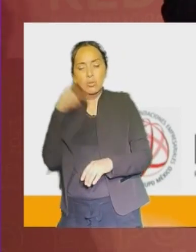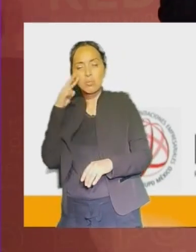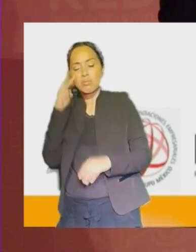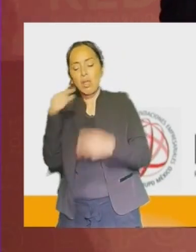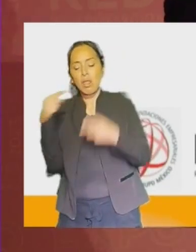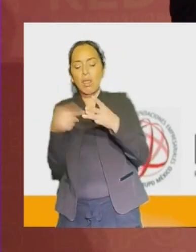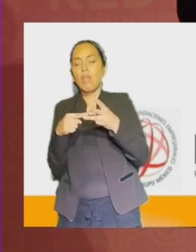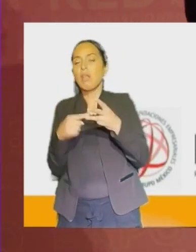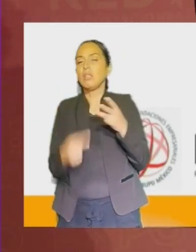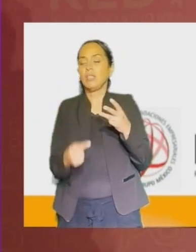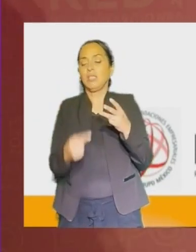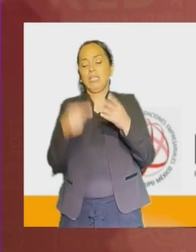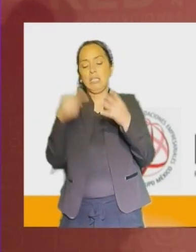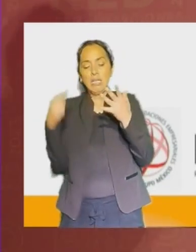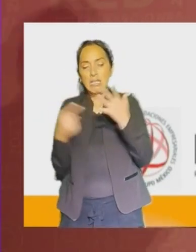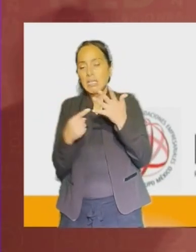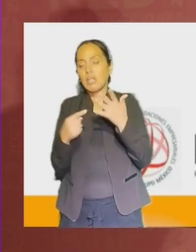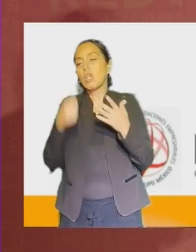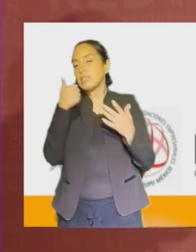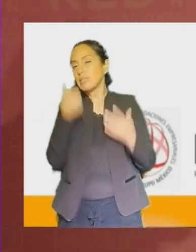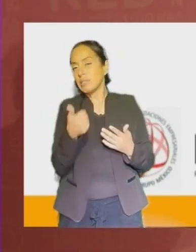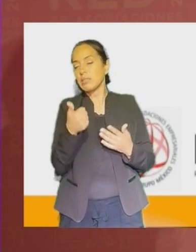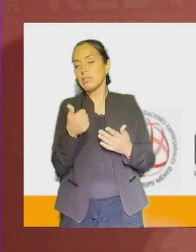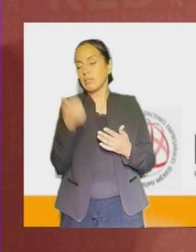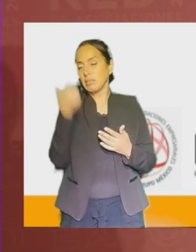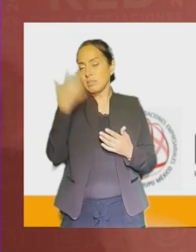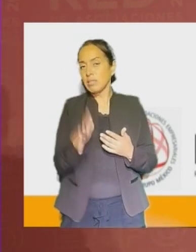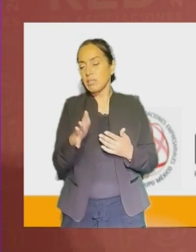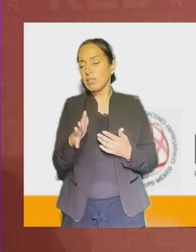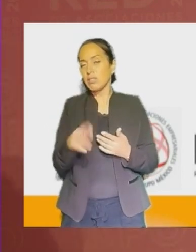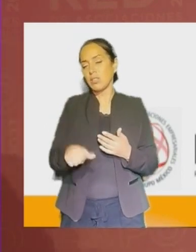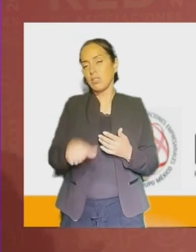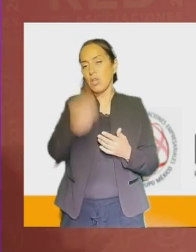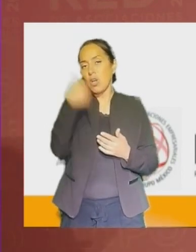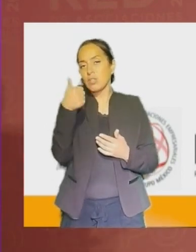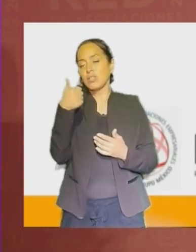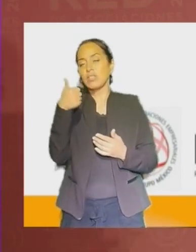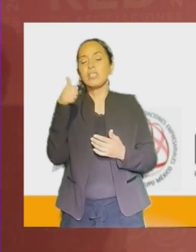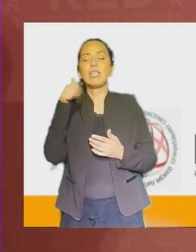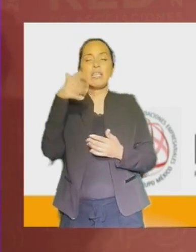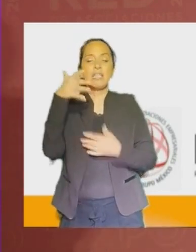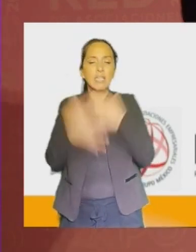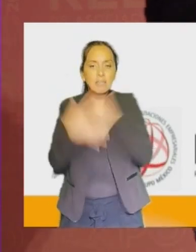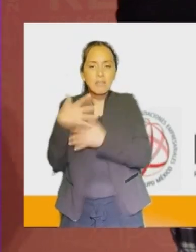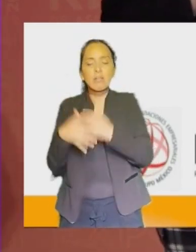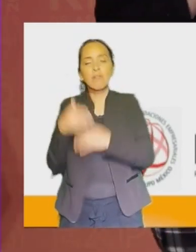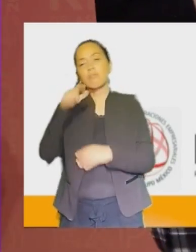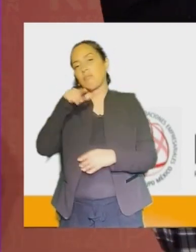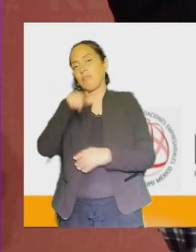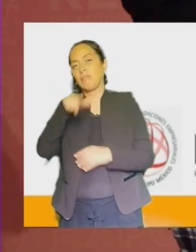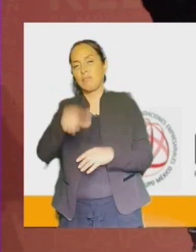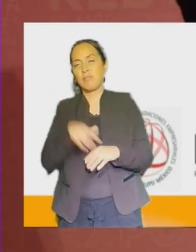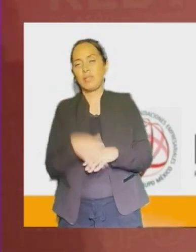3, en el objetivo 5, 6, 10, 11, 15 y 17.